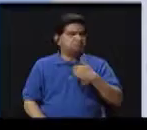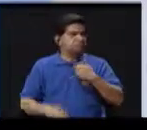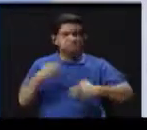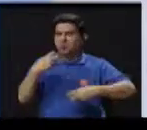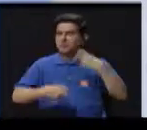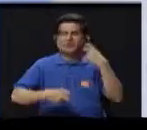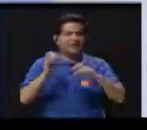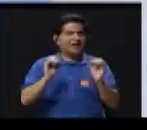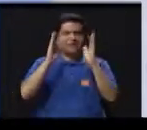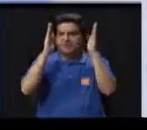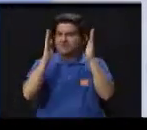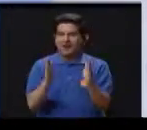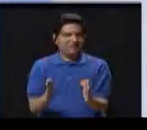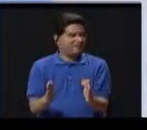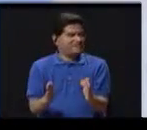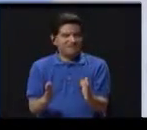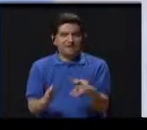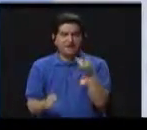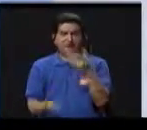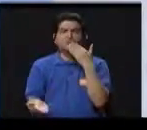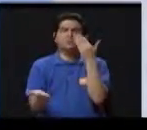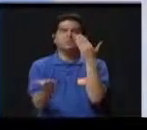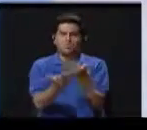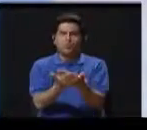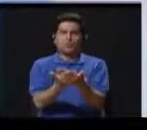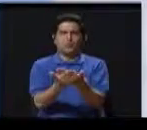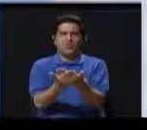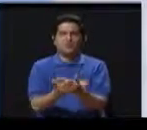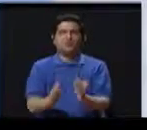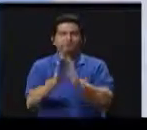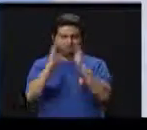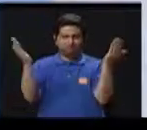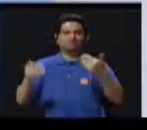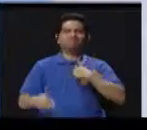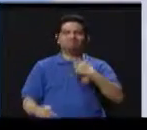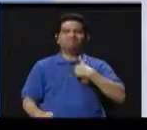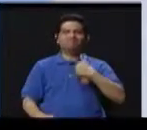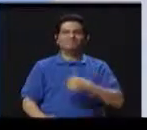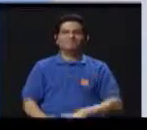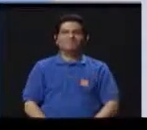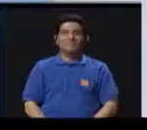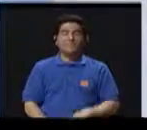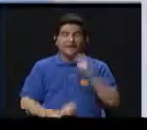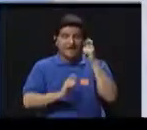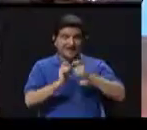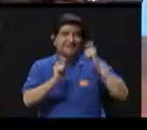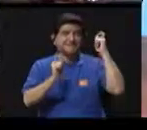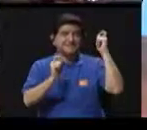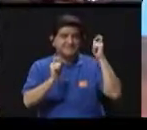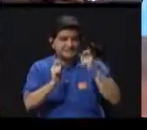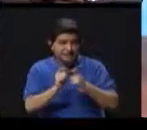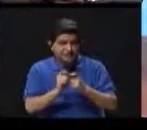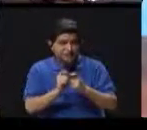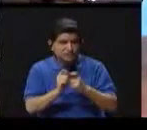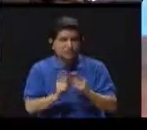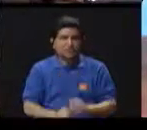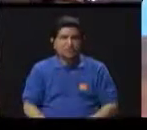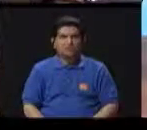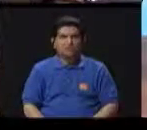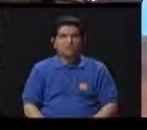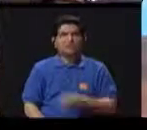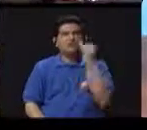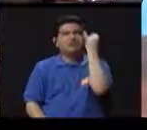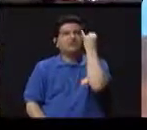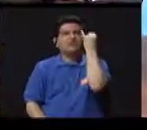problema con nadie y eso fue muy bueno, sí, había mucha apertura. Claro. Precisamente, ¿cuál